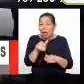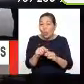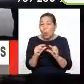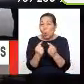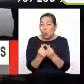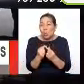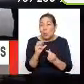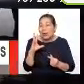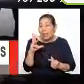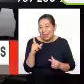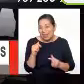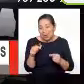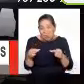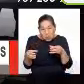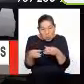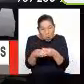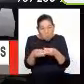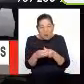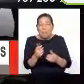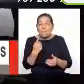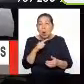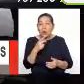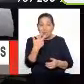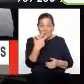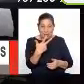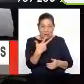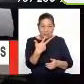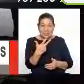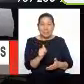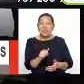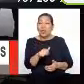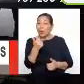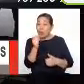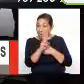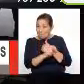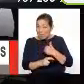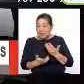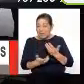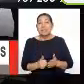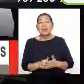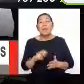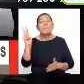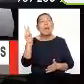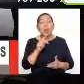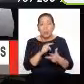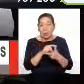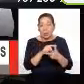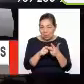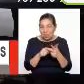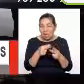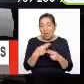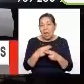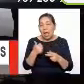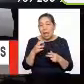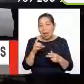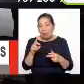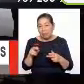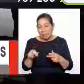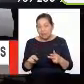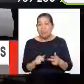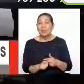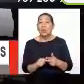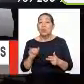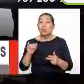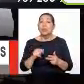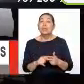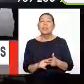banda completa, compuesta por 3 ciudadanos extranjeros de nacionalidad venezolana, de nombre Adams Oliver Martínez